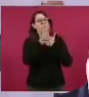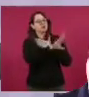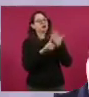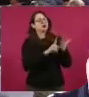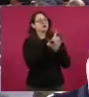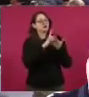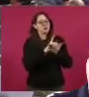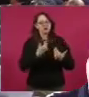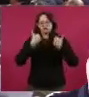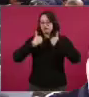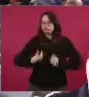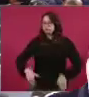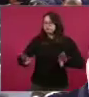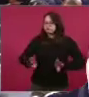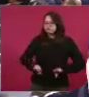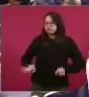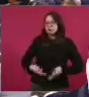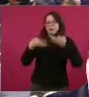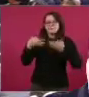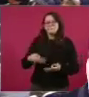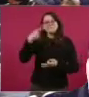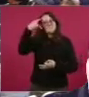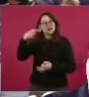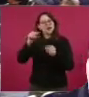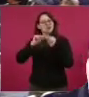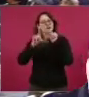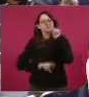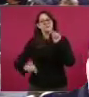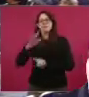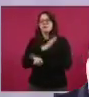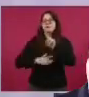ser un mejor país. Yo creo que la CONADE